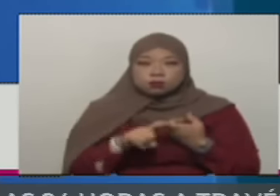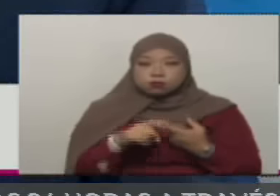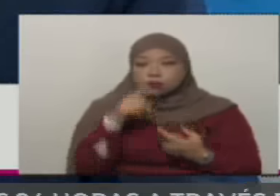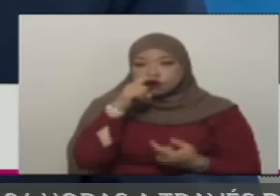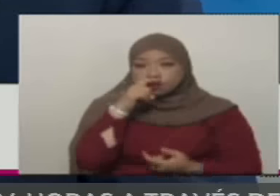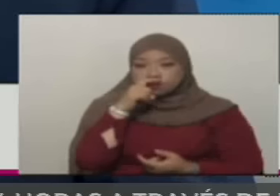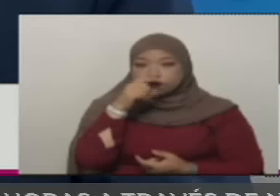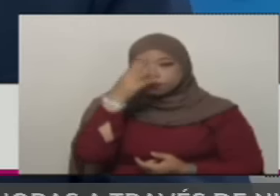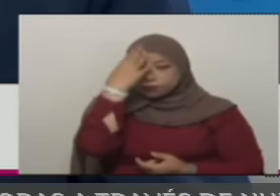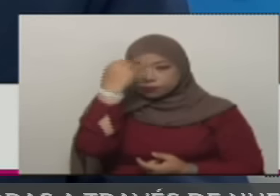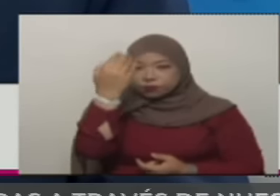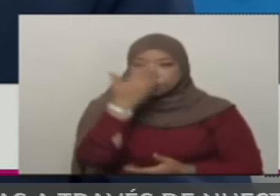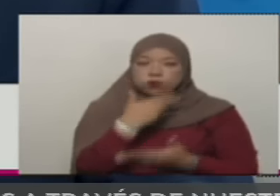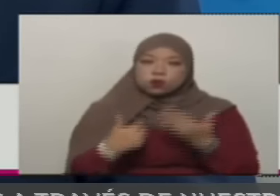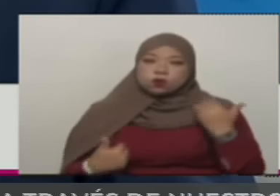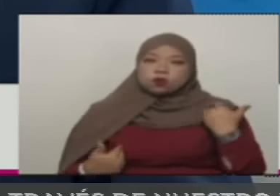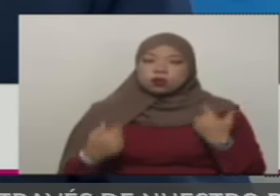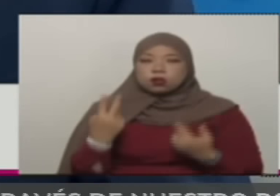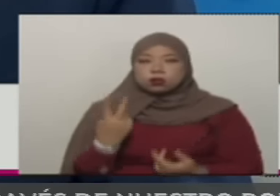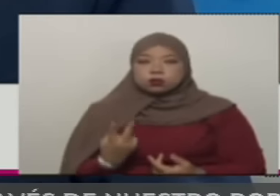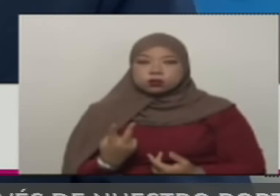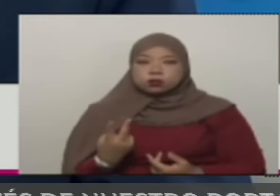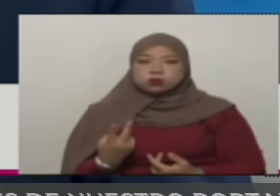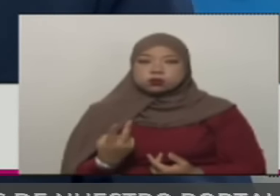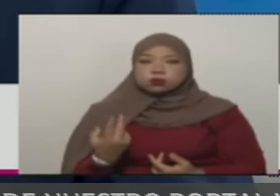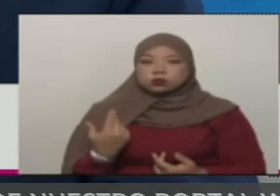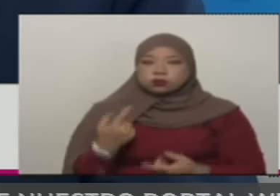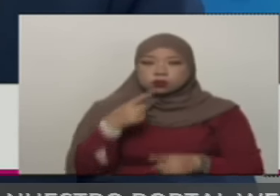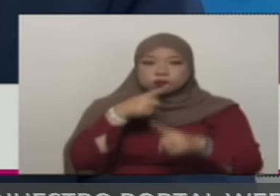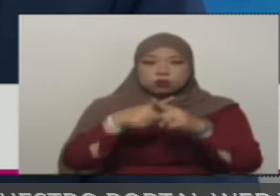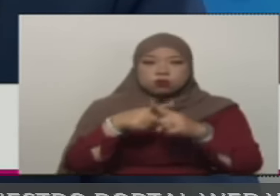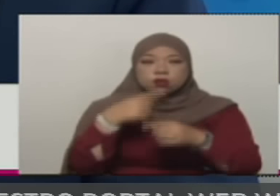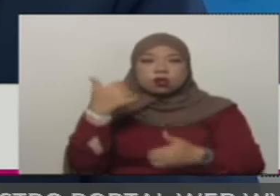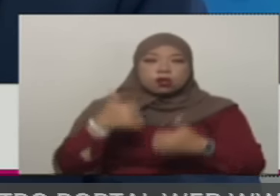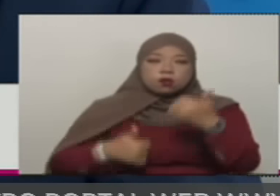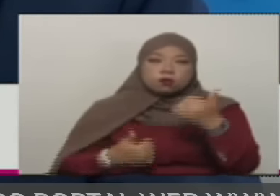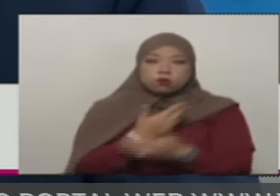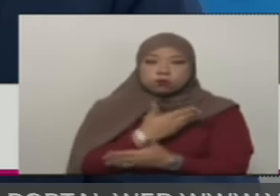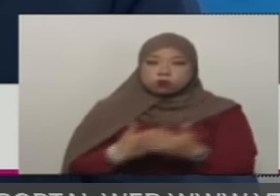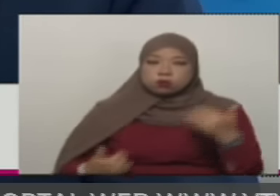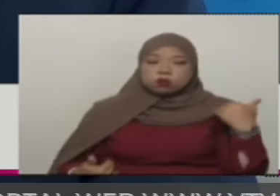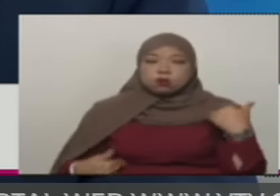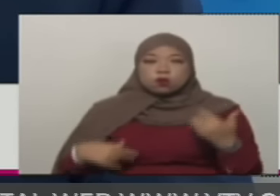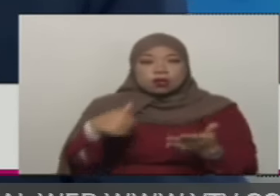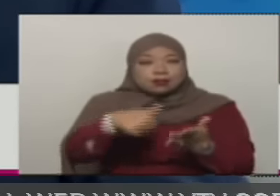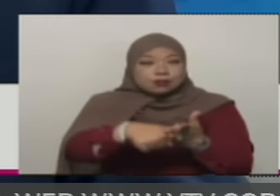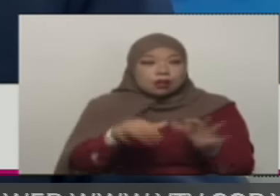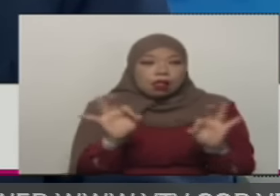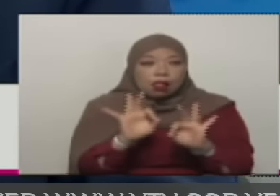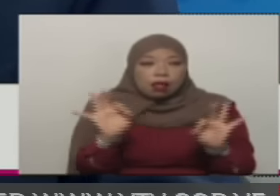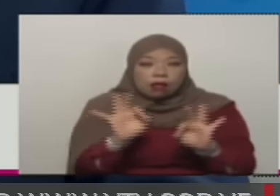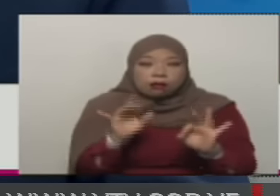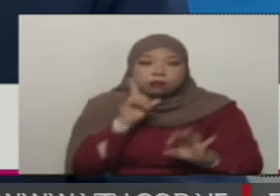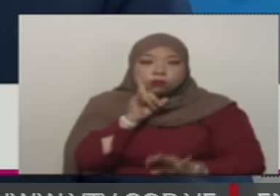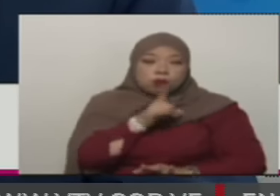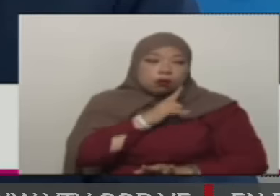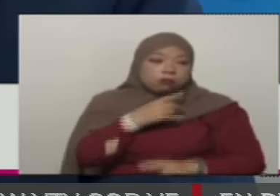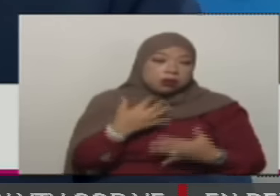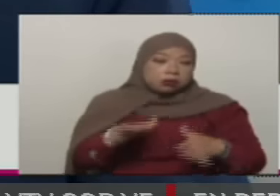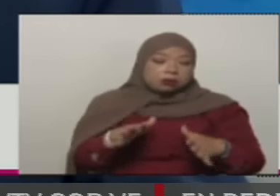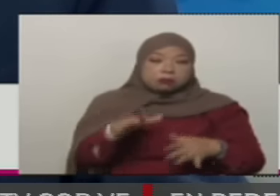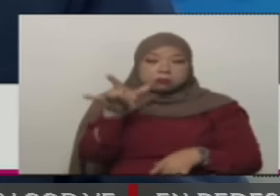siquiera se coloca como embajador, ni siquiera ex candidato, simplemente su nombre y su cédula. Pero precisamente esta tercera carta